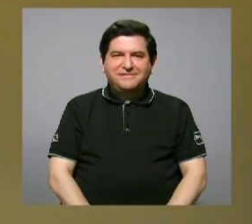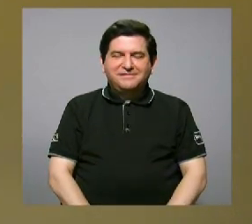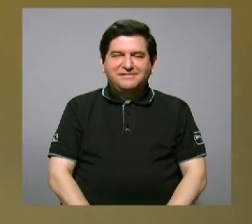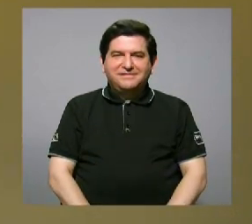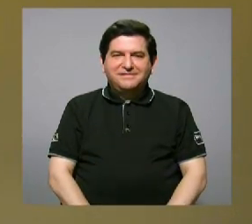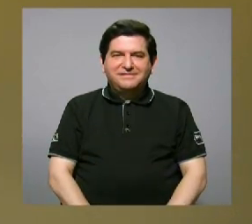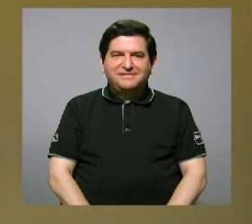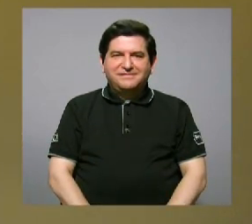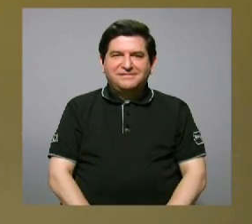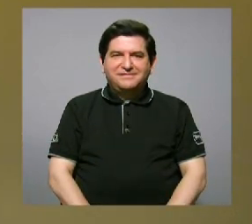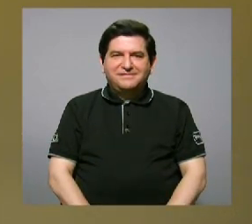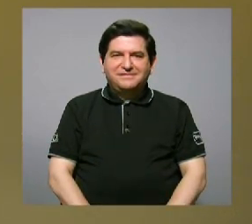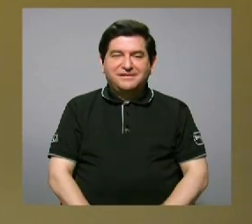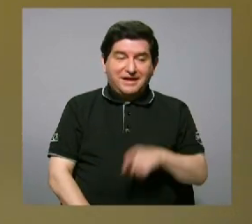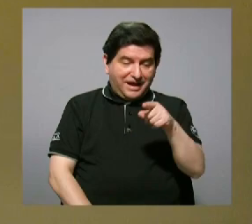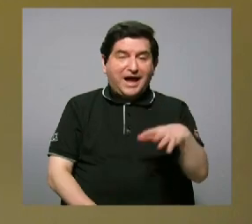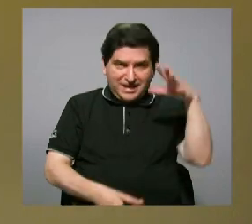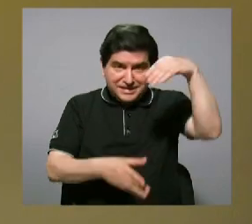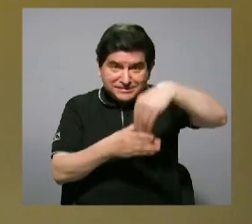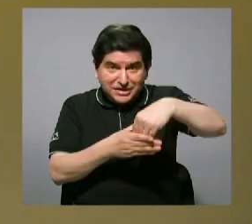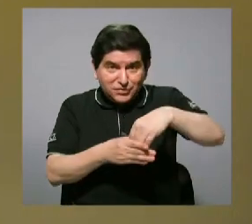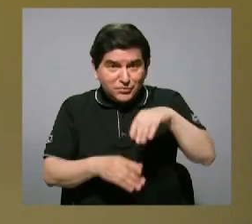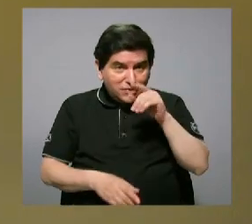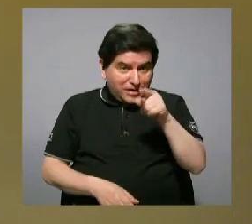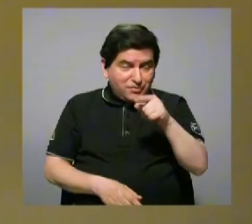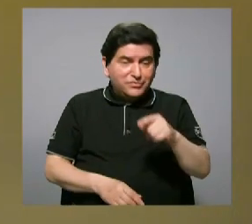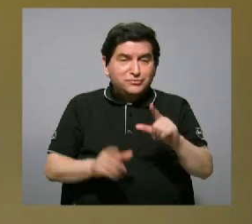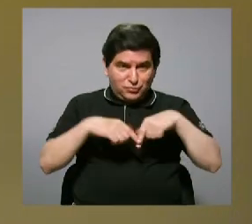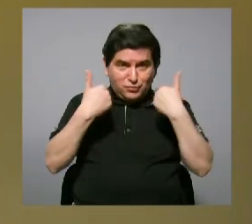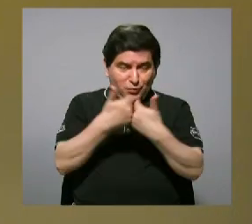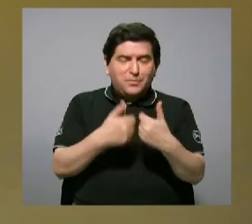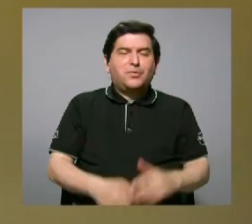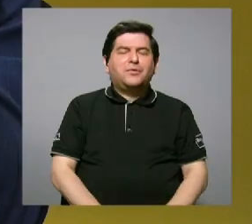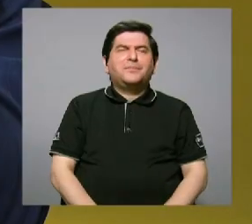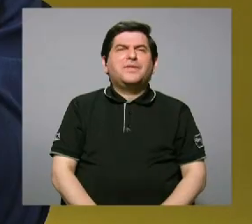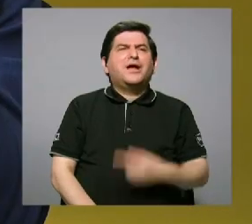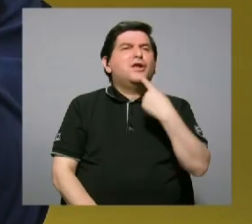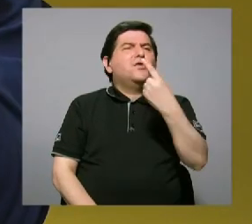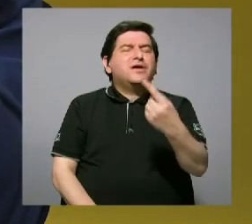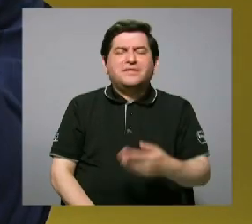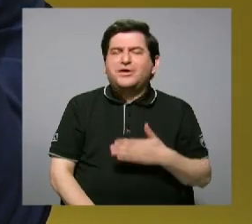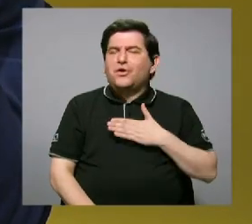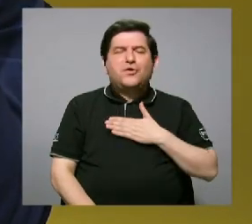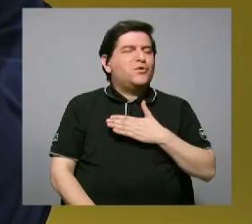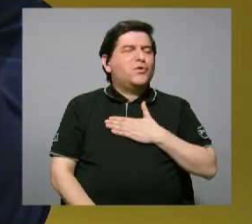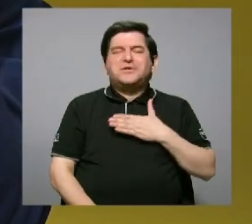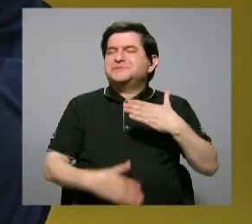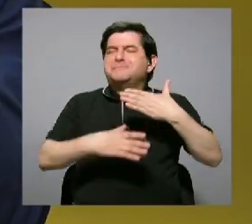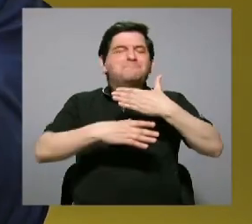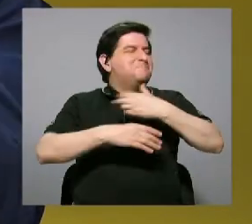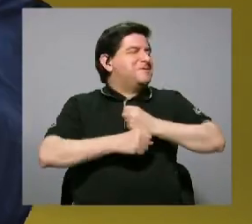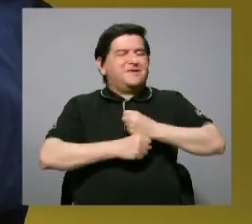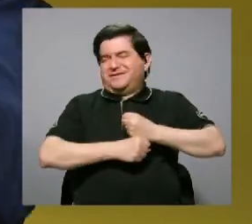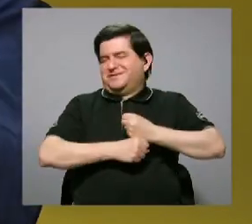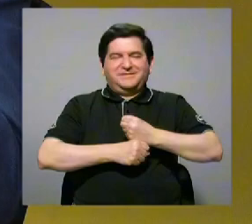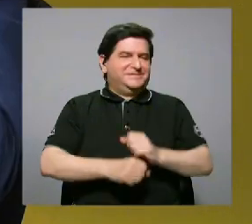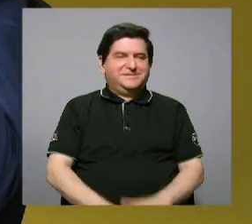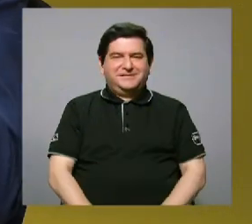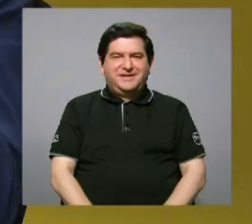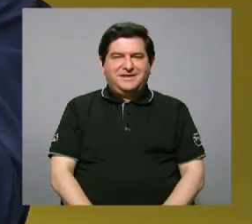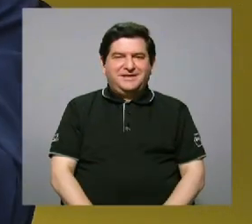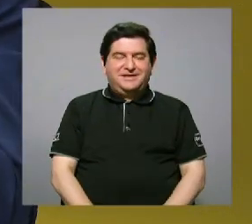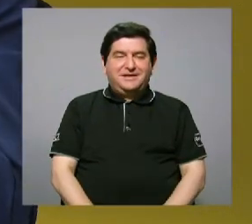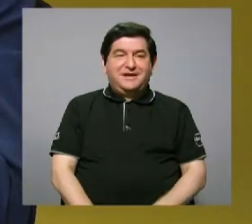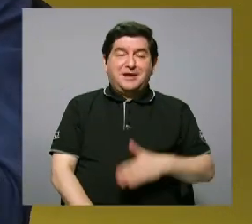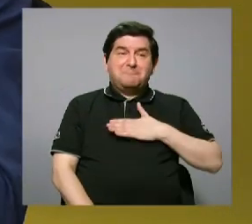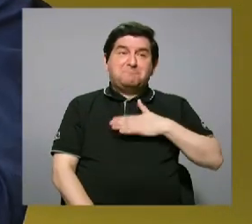la tomaron en cuenta, ¿no? Sí, no, lo que quiero decir es que la encuesta no es mi realización, ¿verdad? Digamos, el dudoso mérito